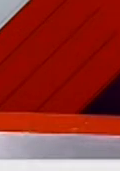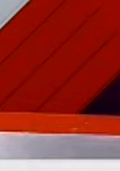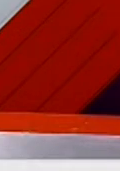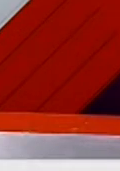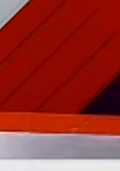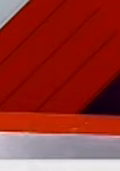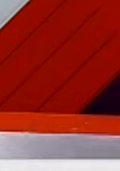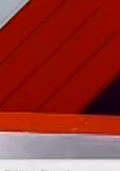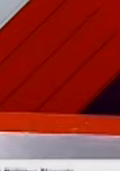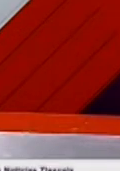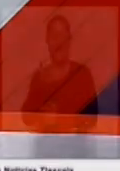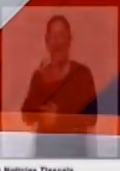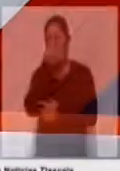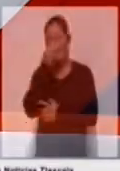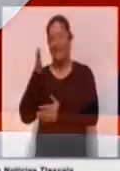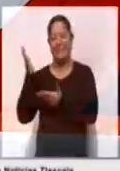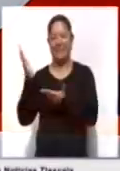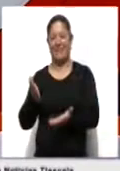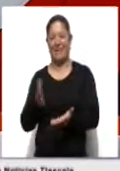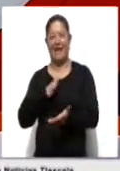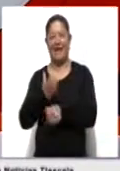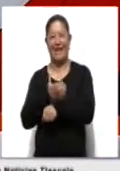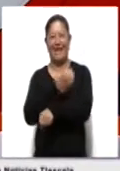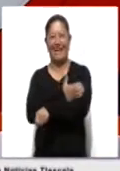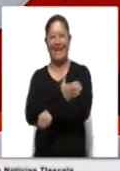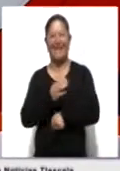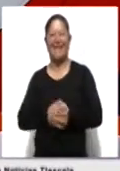momento estará ya con nosotros,